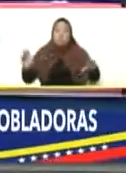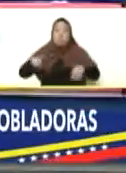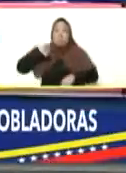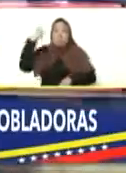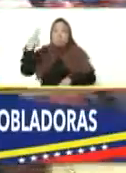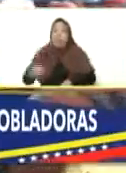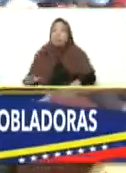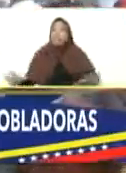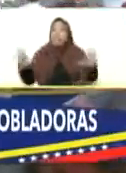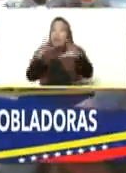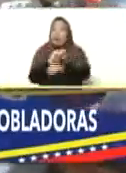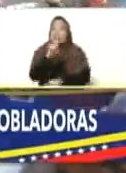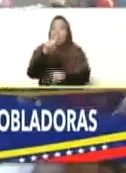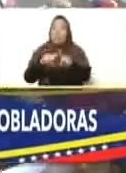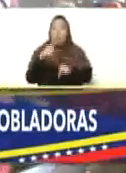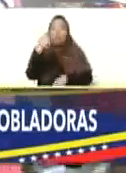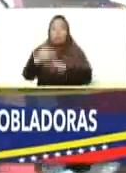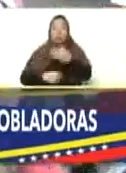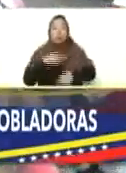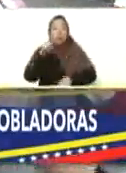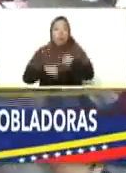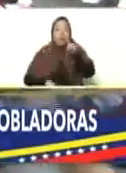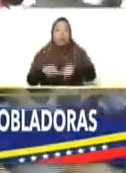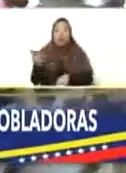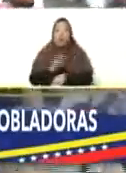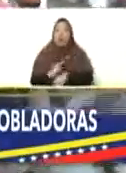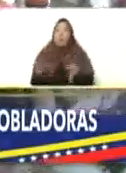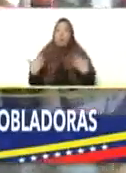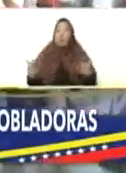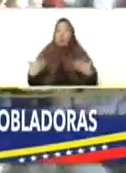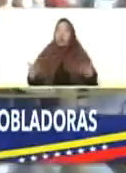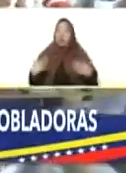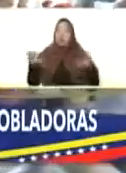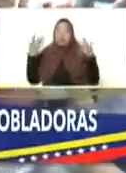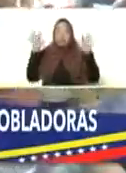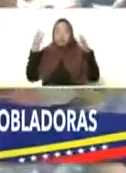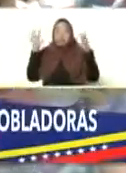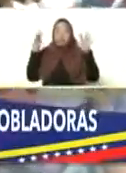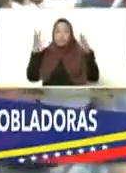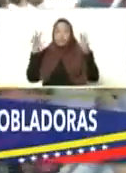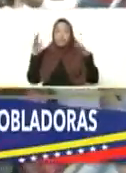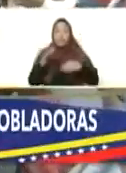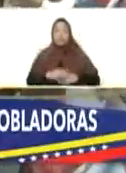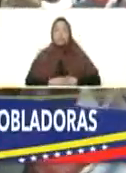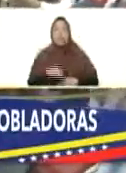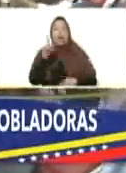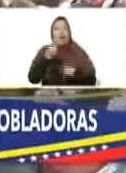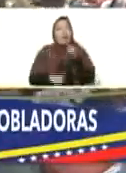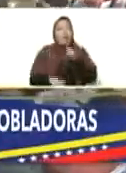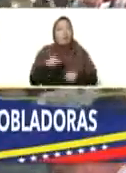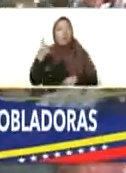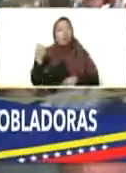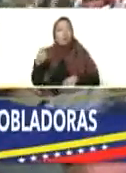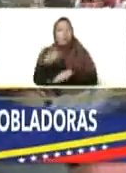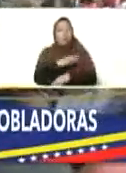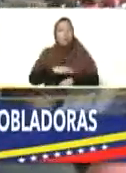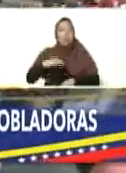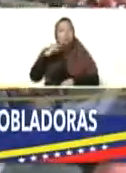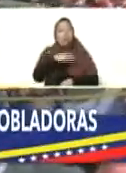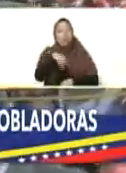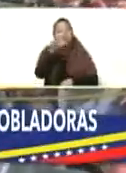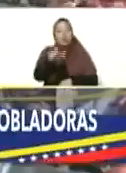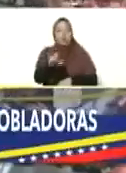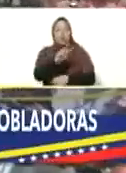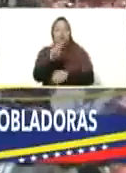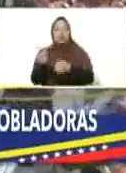uno por uno de los recursos a riesgo materiales el ministro y el rey a